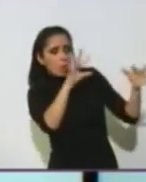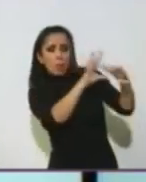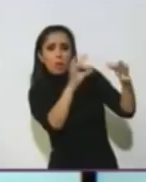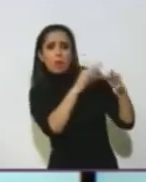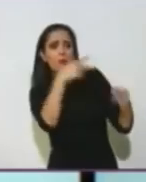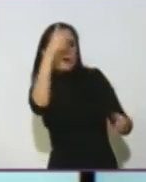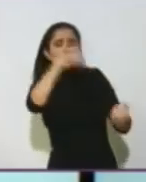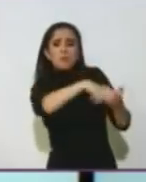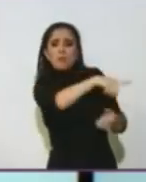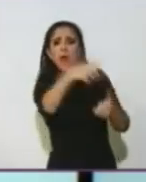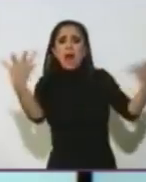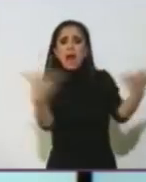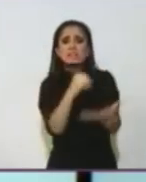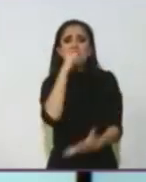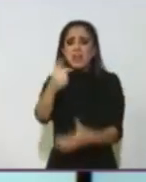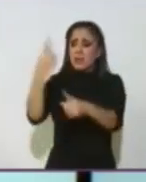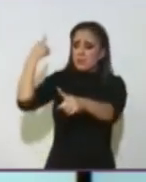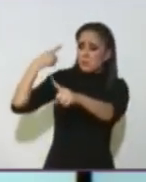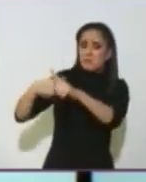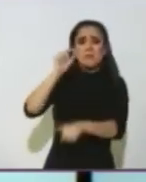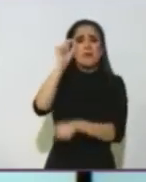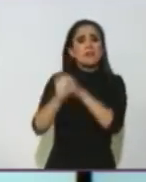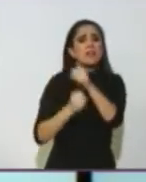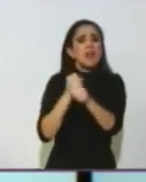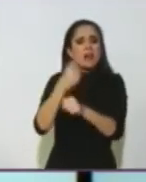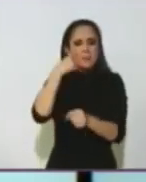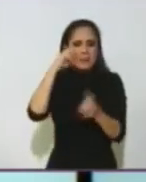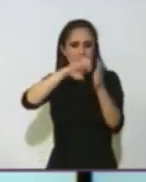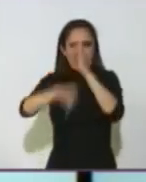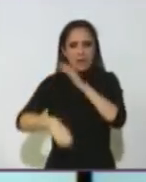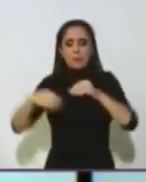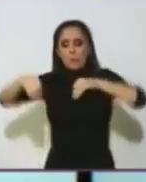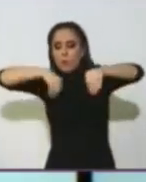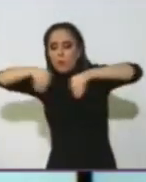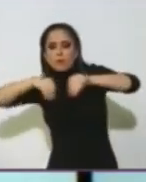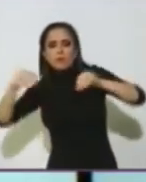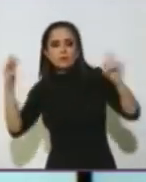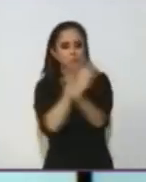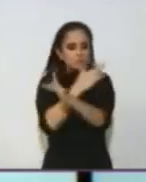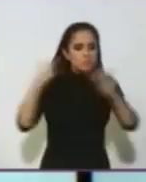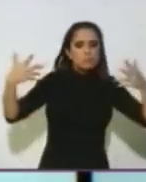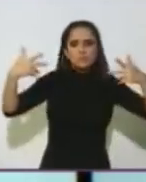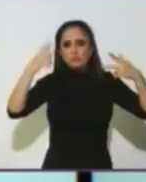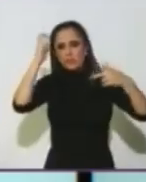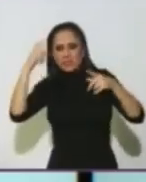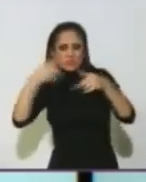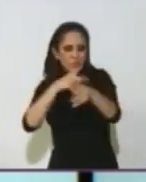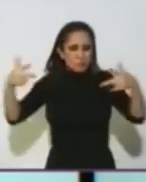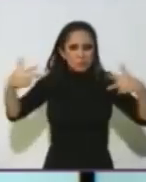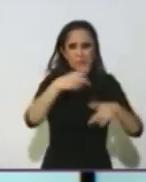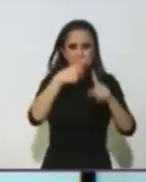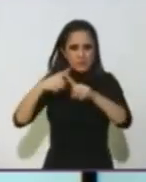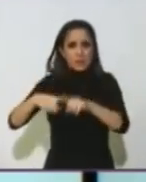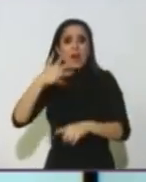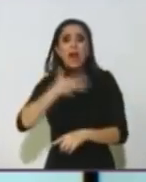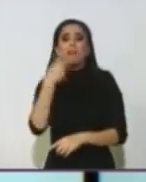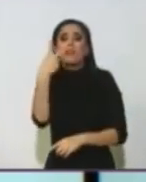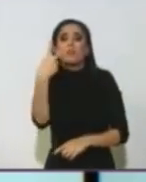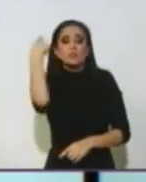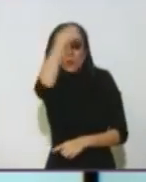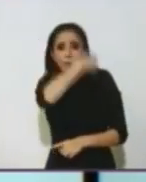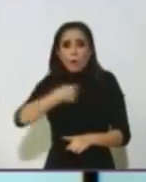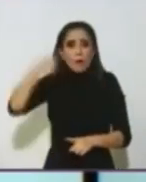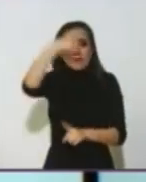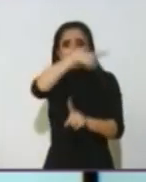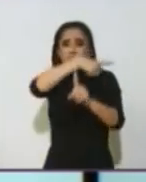hacer en 20 años y pongo varios ejemplos movilidad nos quitaron a las familias dos horas y media al